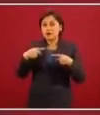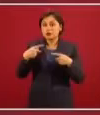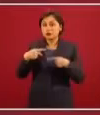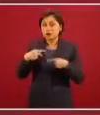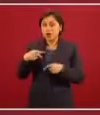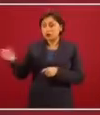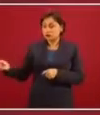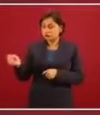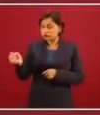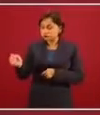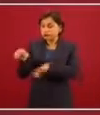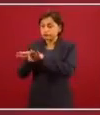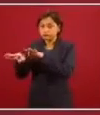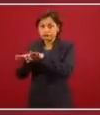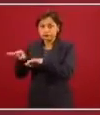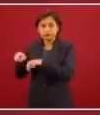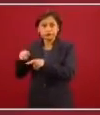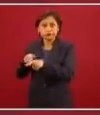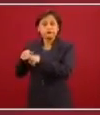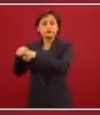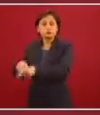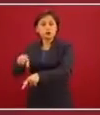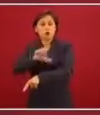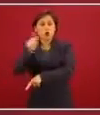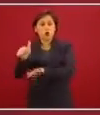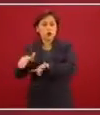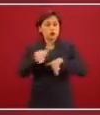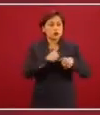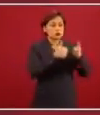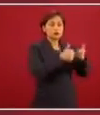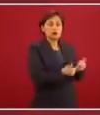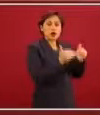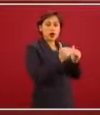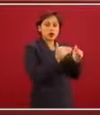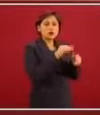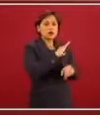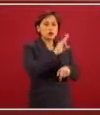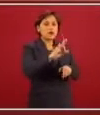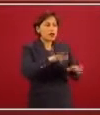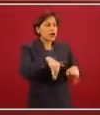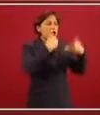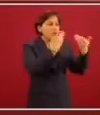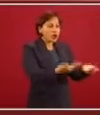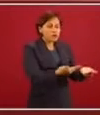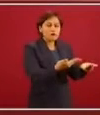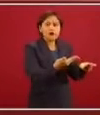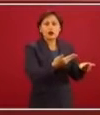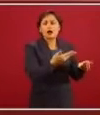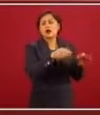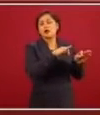deber, salvando vidas en una situación que esté en menor riesgo. Voy a ilustrarlo con un